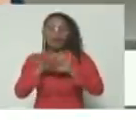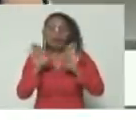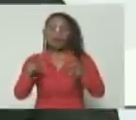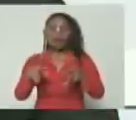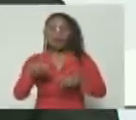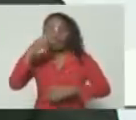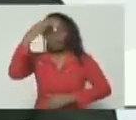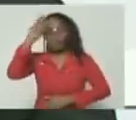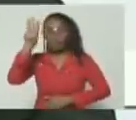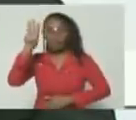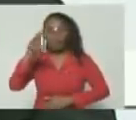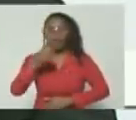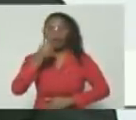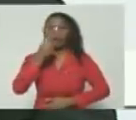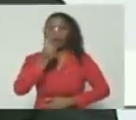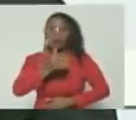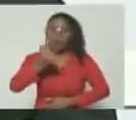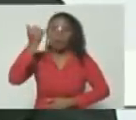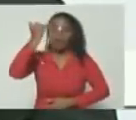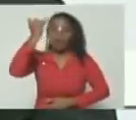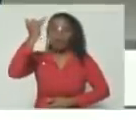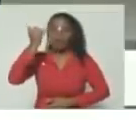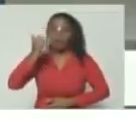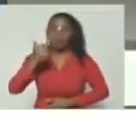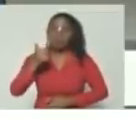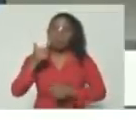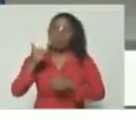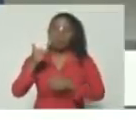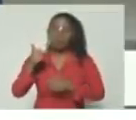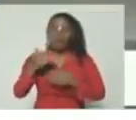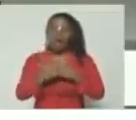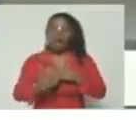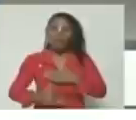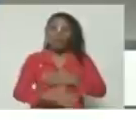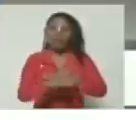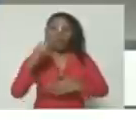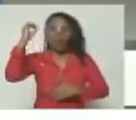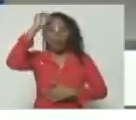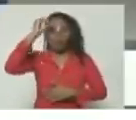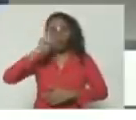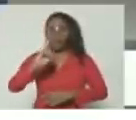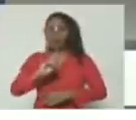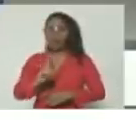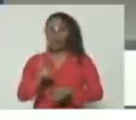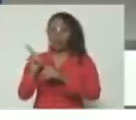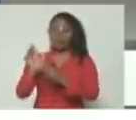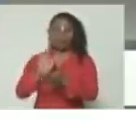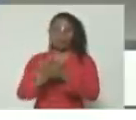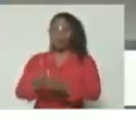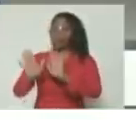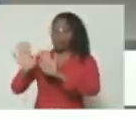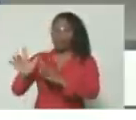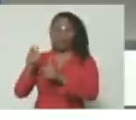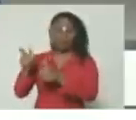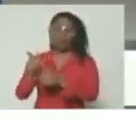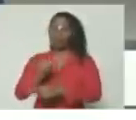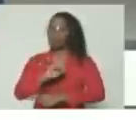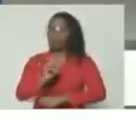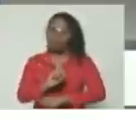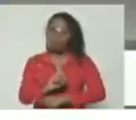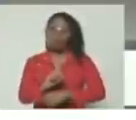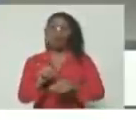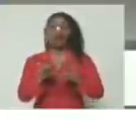Buena idea, me parece buena. Adelanto una opinión, pues. No es que vaya a ser así, ya le tocará a la mesa de